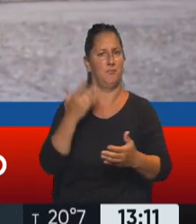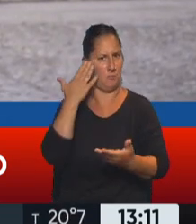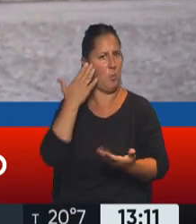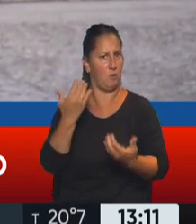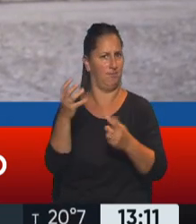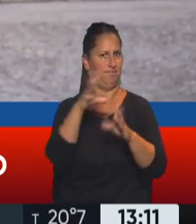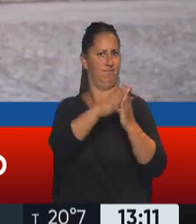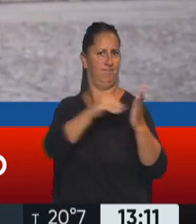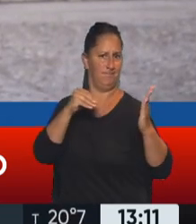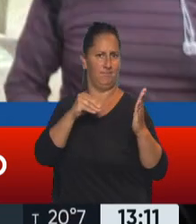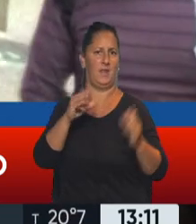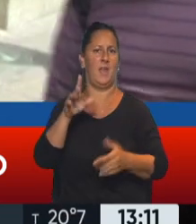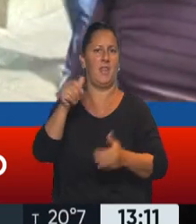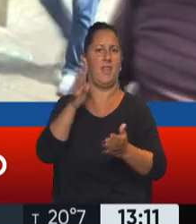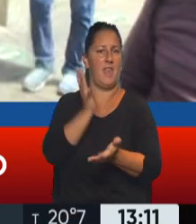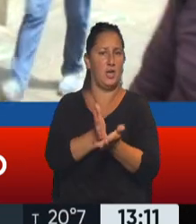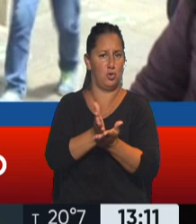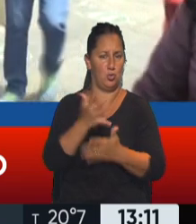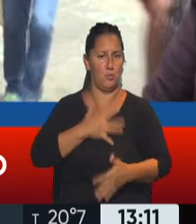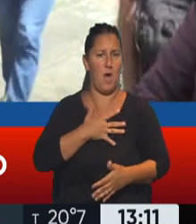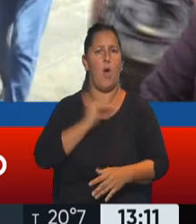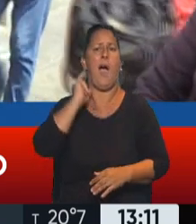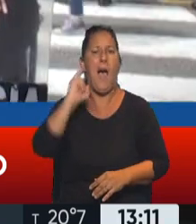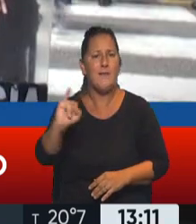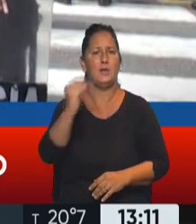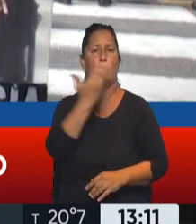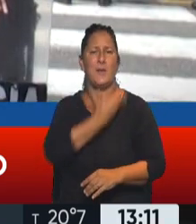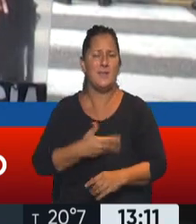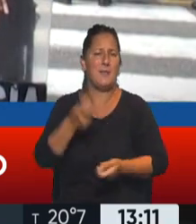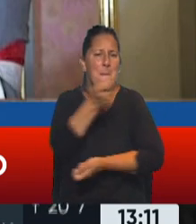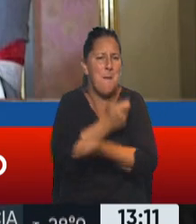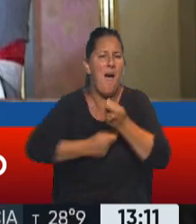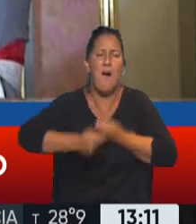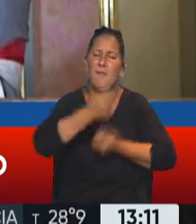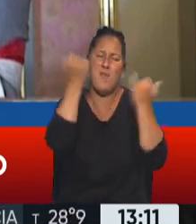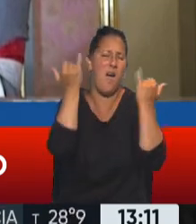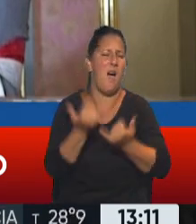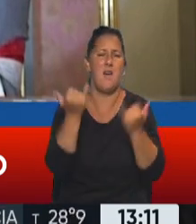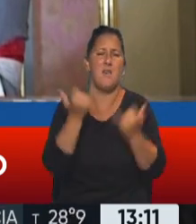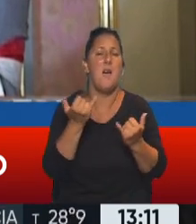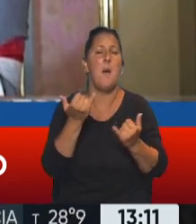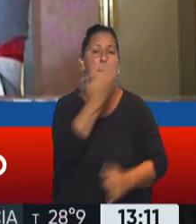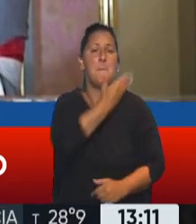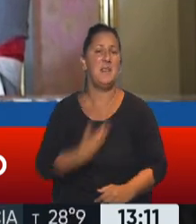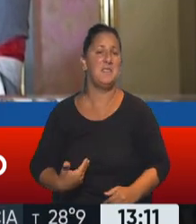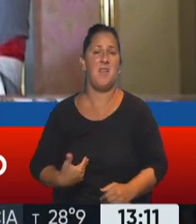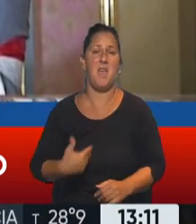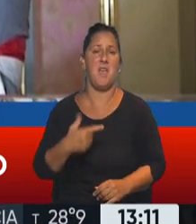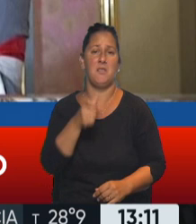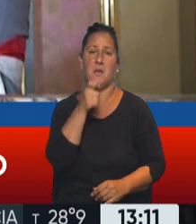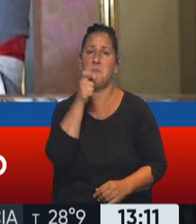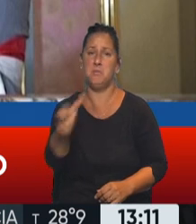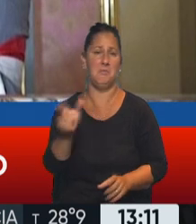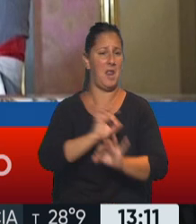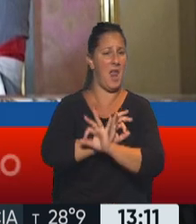Perú, alertó al presidente sobre las mafias que permanecían enquistadas en el Estado. Sin respuesta por parte del Ejecutivo,